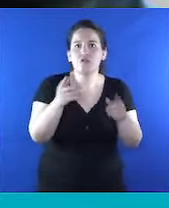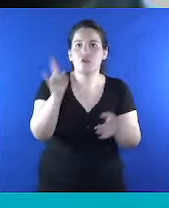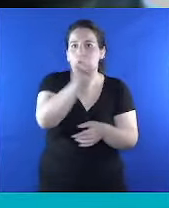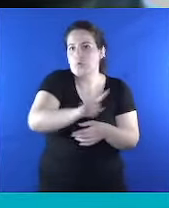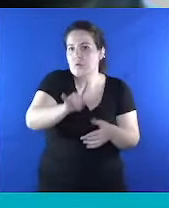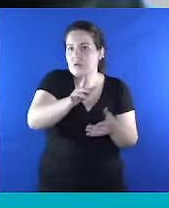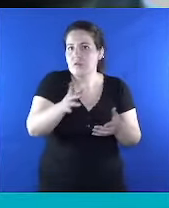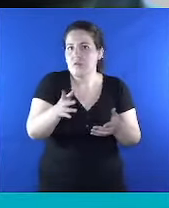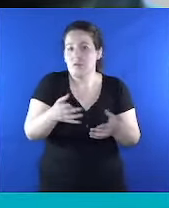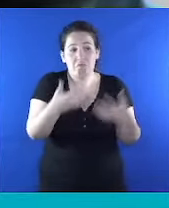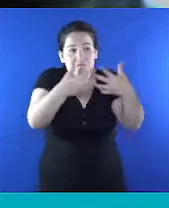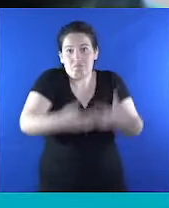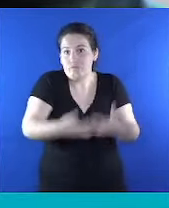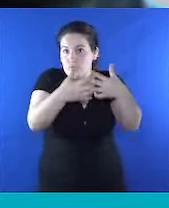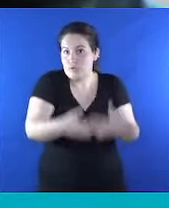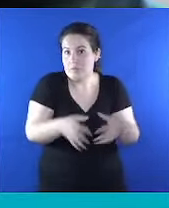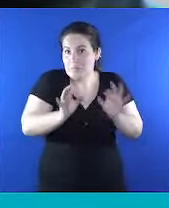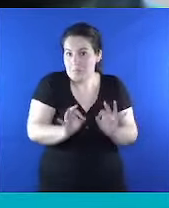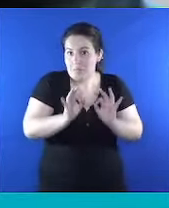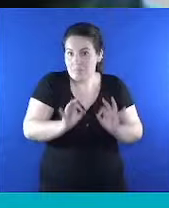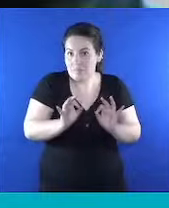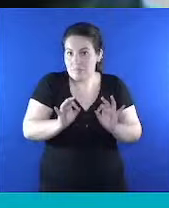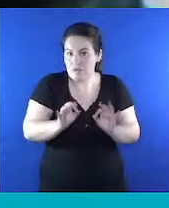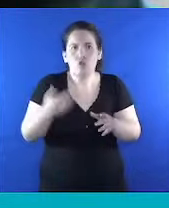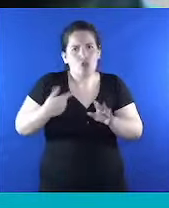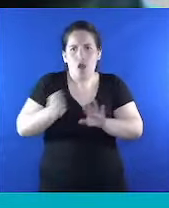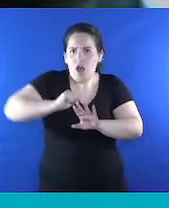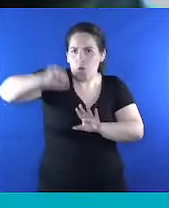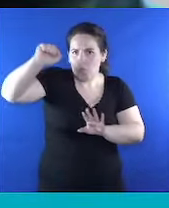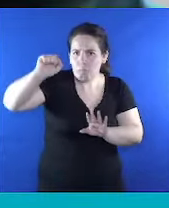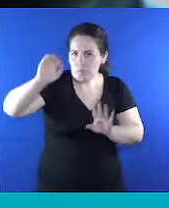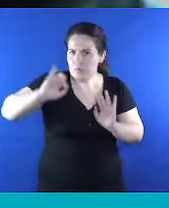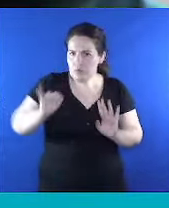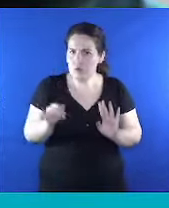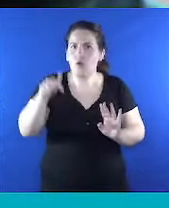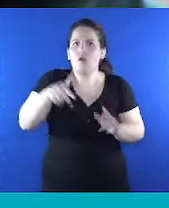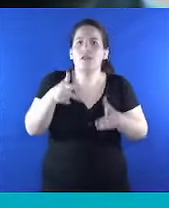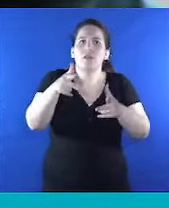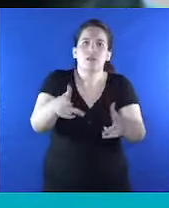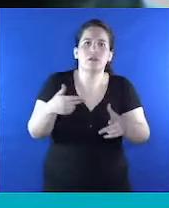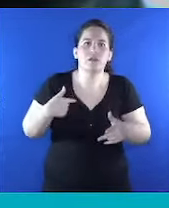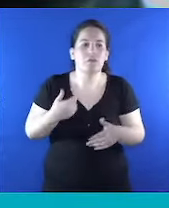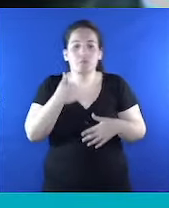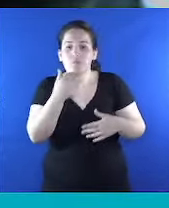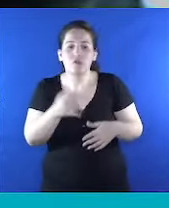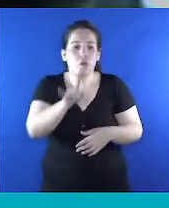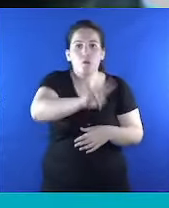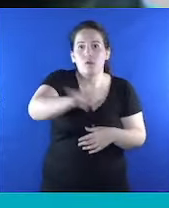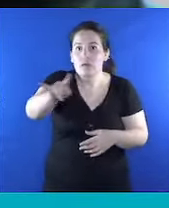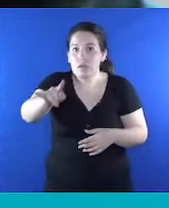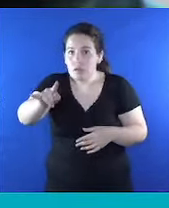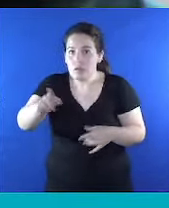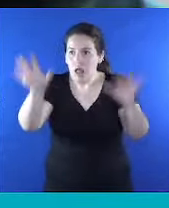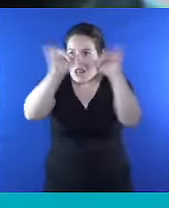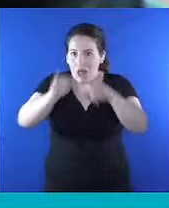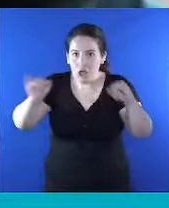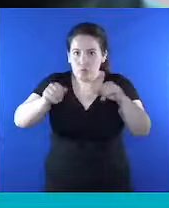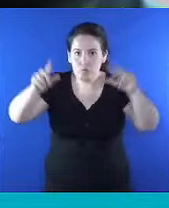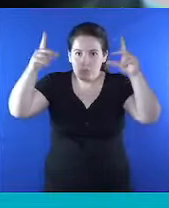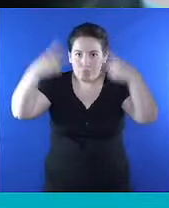universidad funcionaba con todo este aumento que dicen ustedes que dan hoy uno va a cualquier Universidad y las luces están